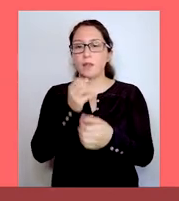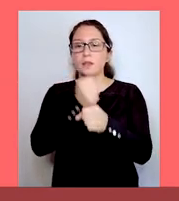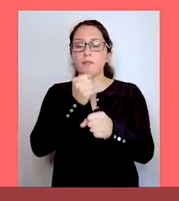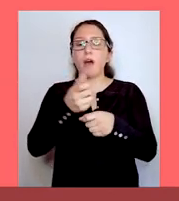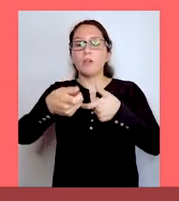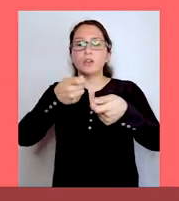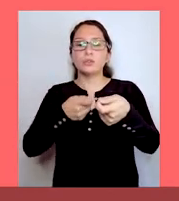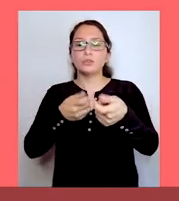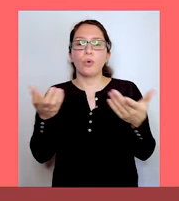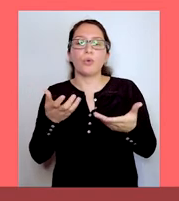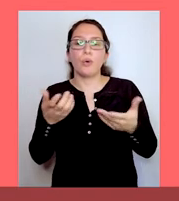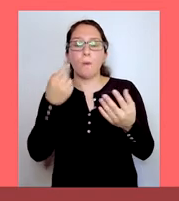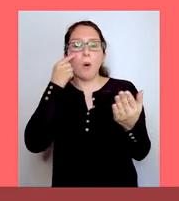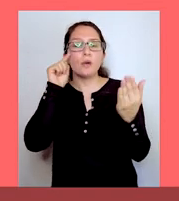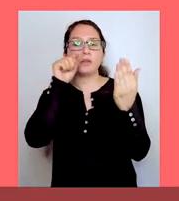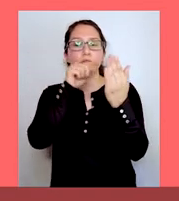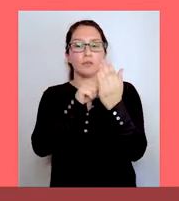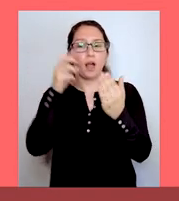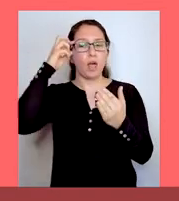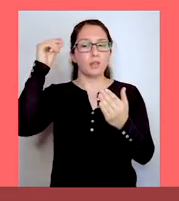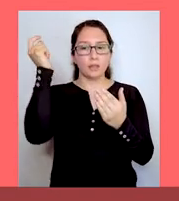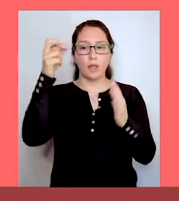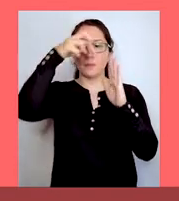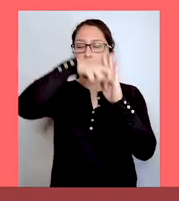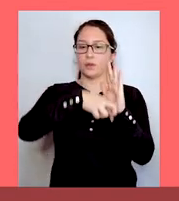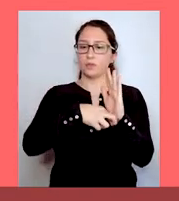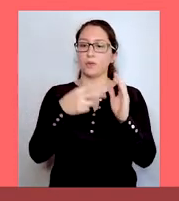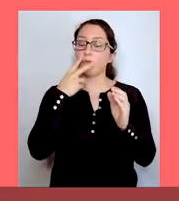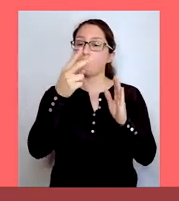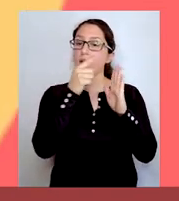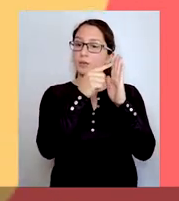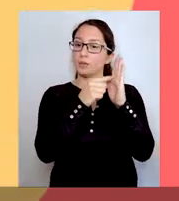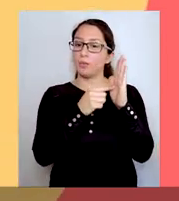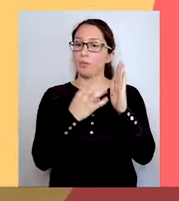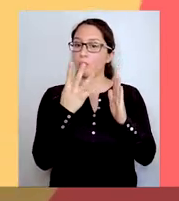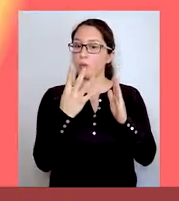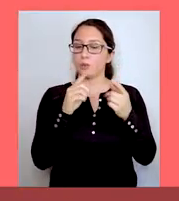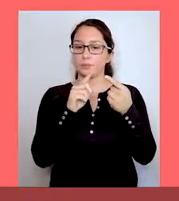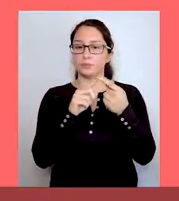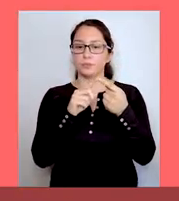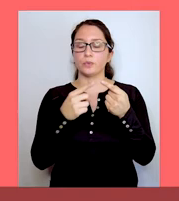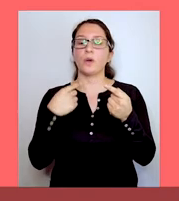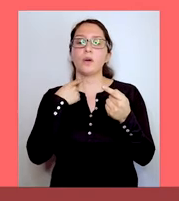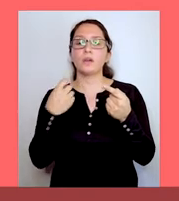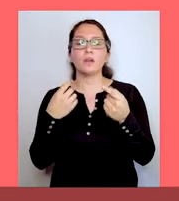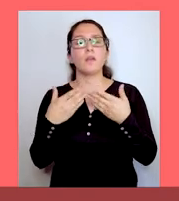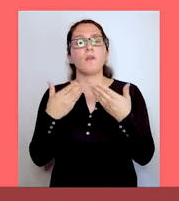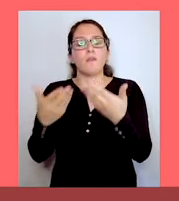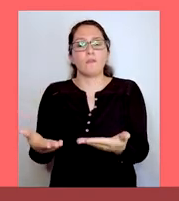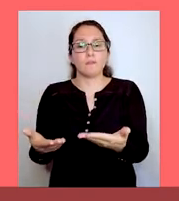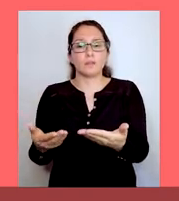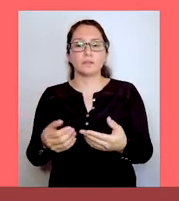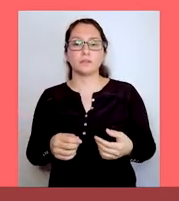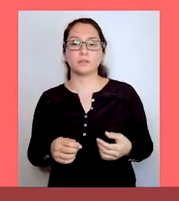negocio. Para ello, debes identificar la idea del proyecto. Estos cuatro puntos te pueden ayudar. 1.